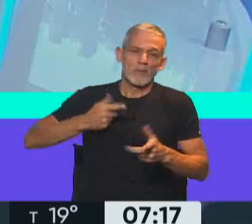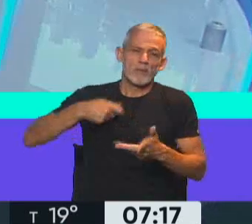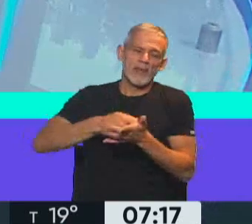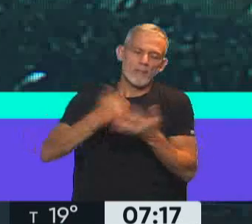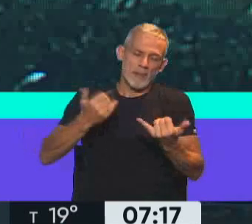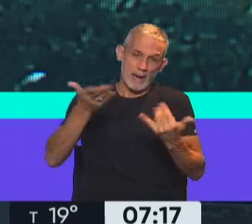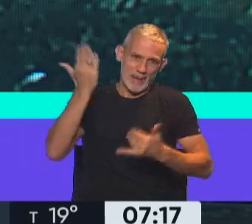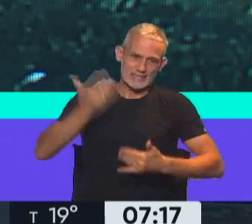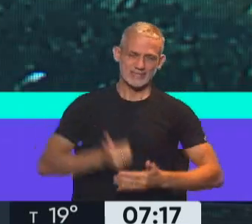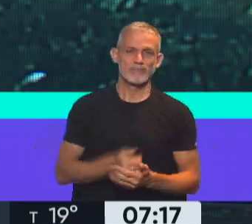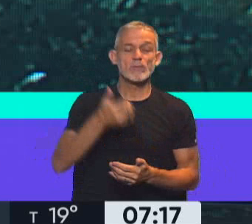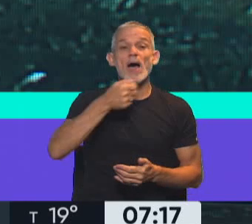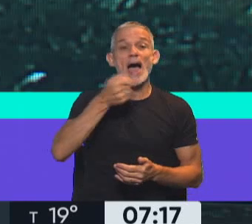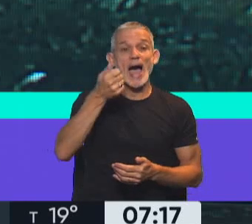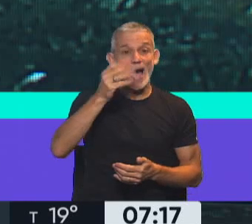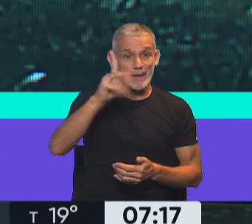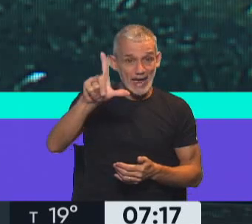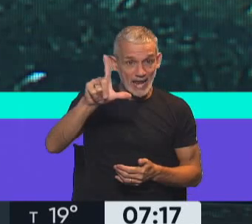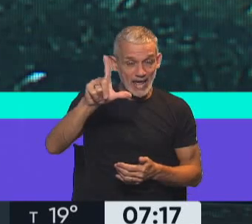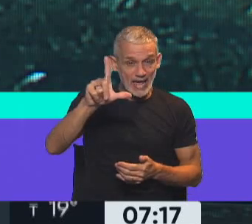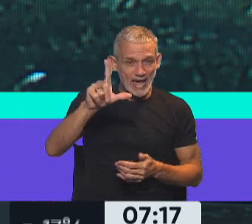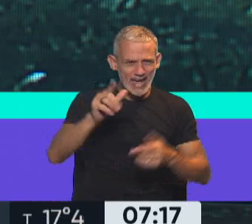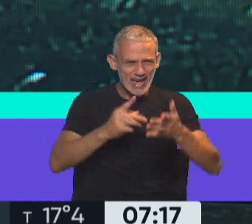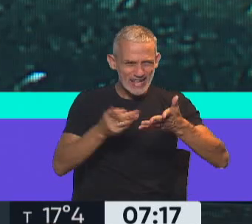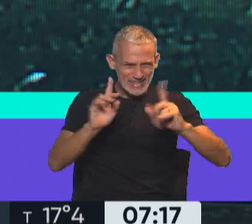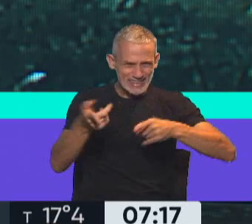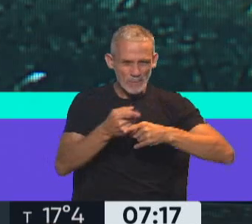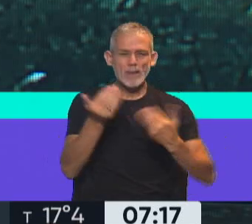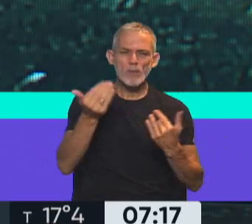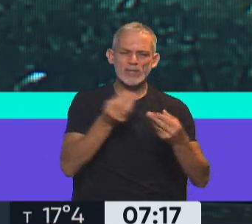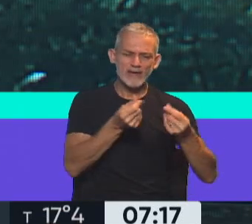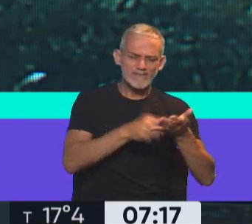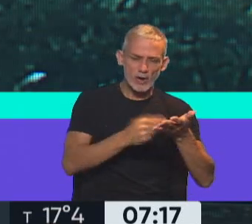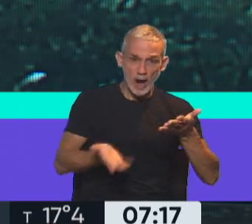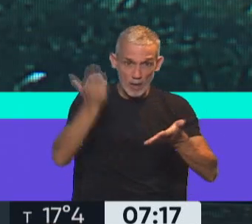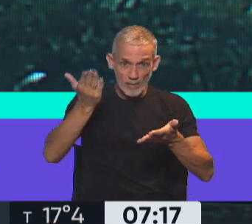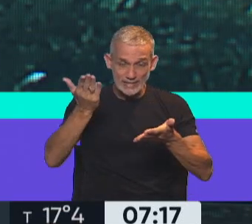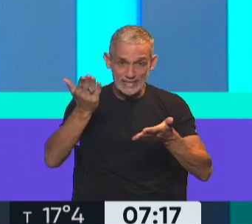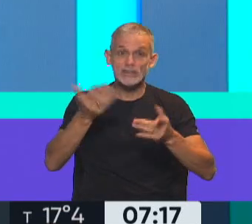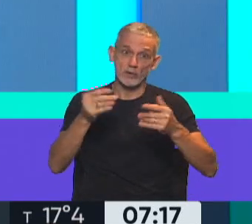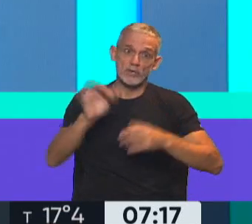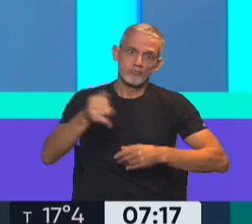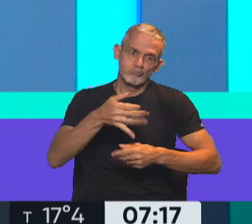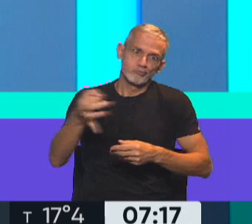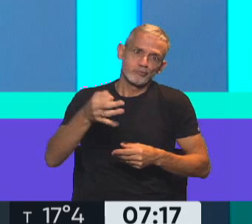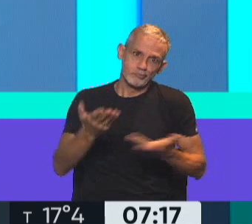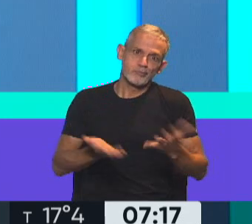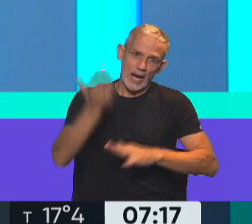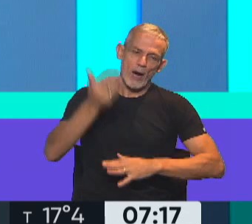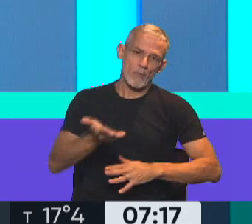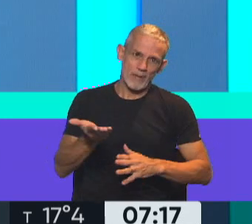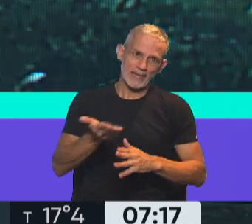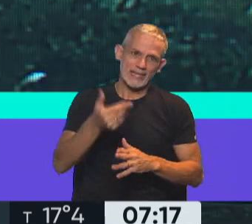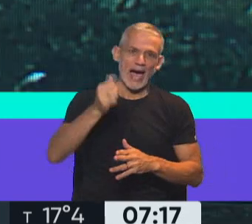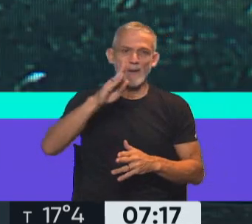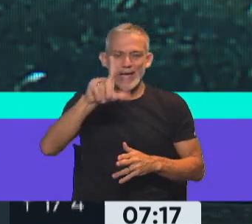ver, ¿qué pasa, por ejemplo, el ABL? El ABL tiene que ver con la cotización fiscal. También podría llegar a aumentar en ese sentido, ¿no? Claro, sí, podría ser una generaría implicancia.